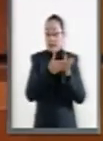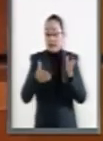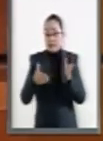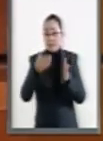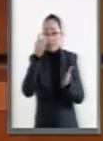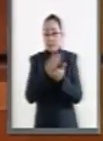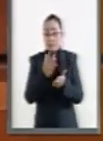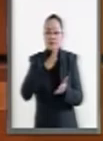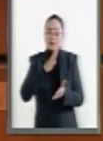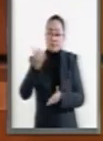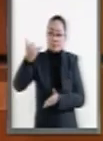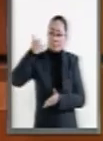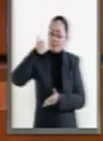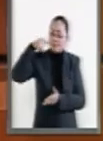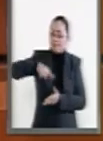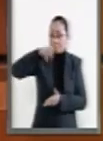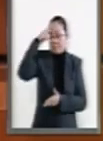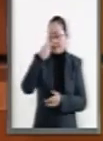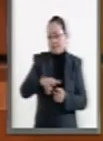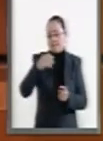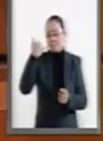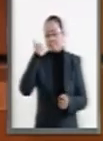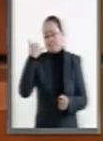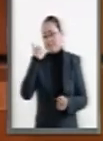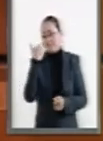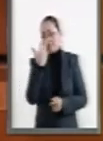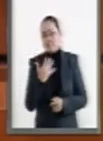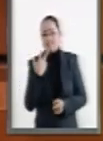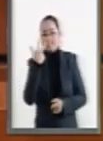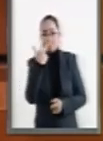se recibieron en México un total de